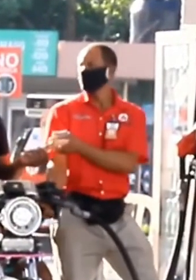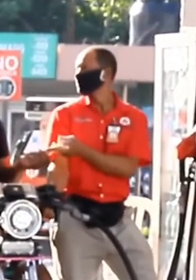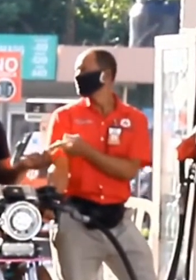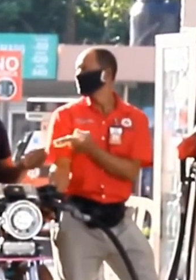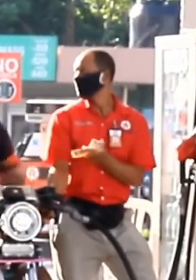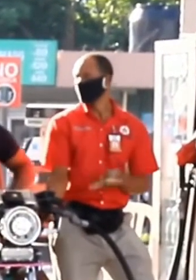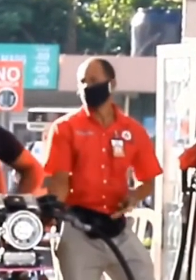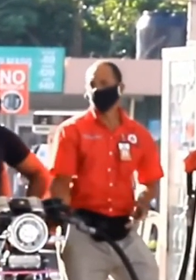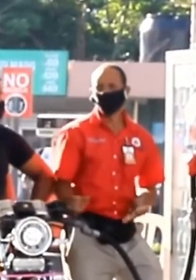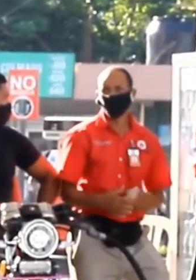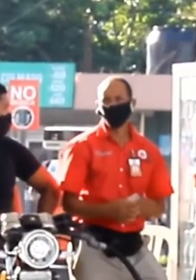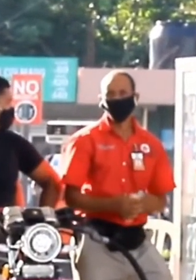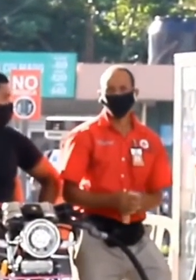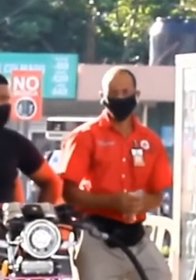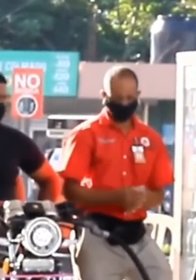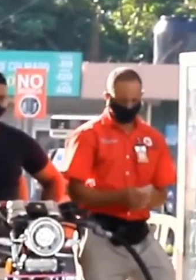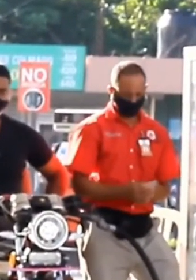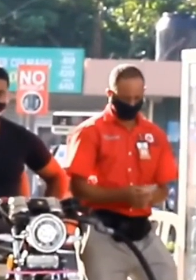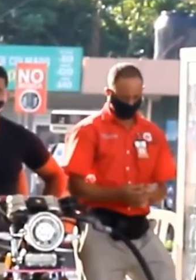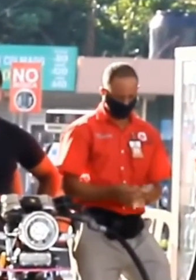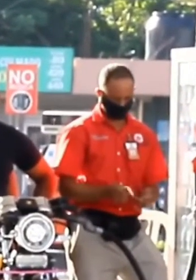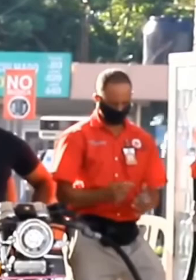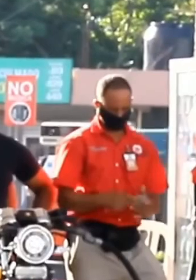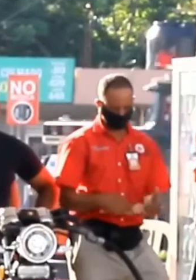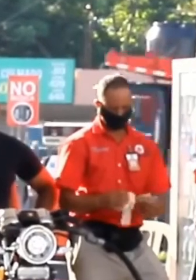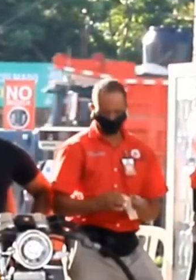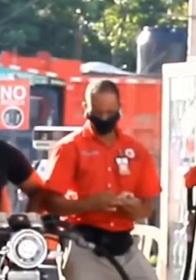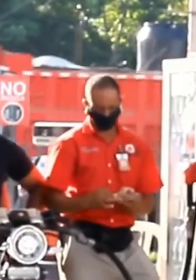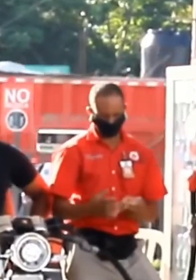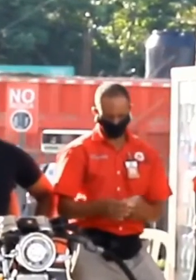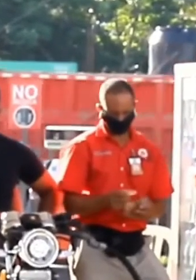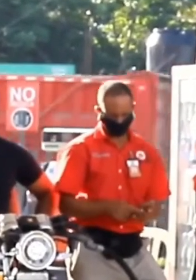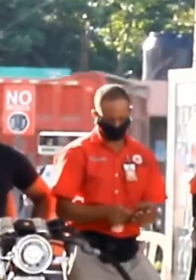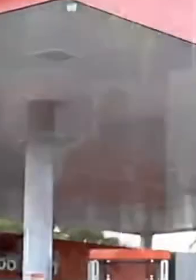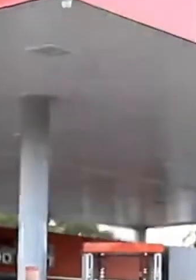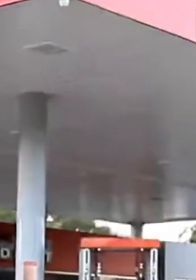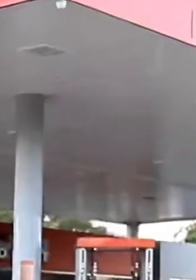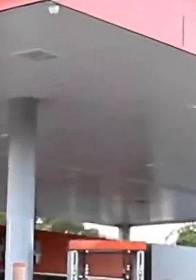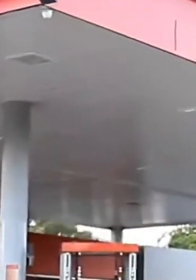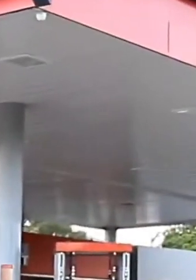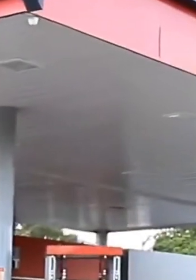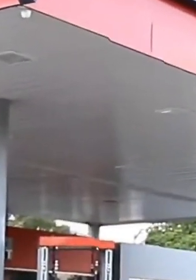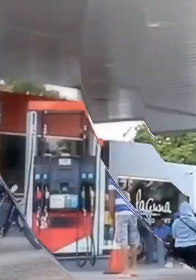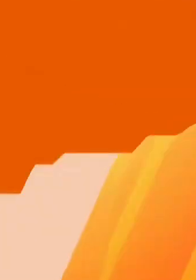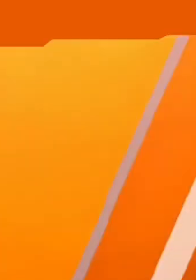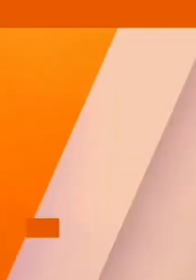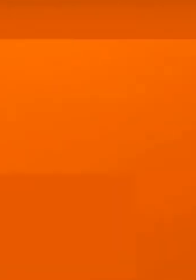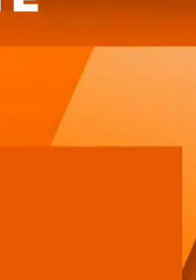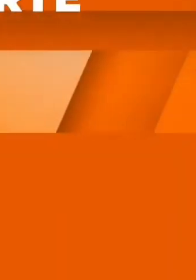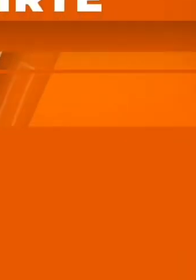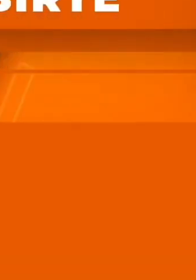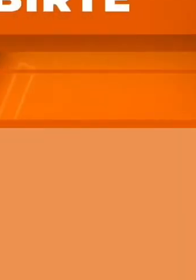mañana. Siempre recibo buenas atenciones allí. Usted puede hacer lo mismo. Estación de combustible Texaco, Lagunas.